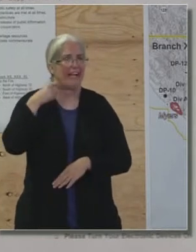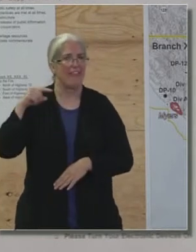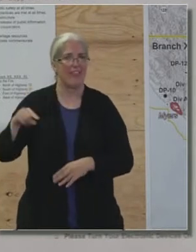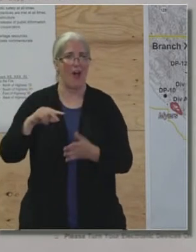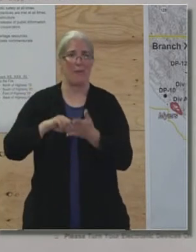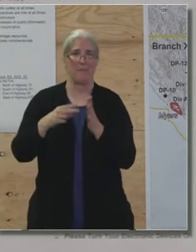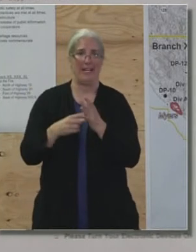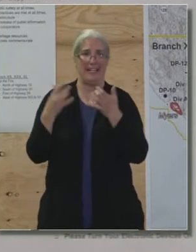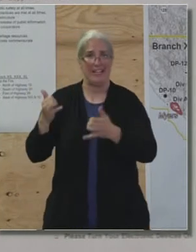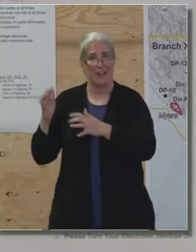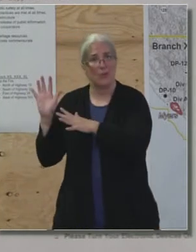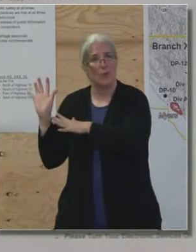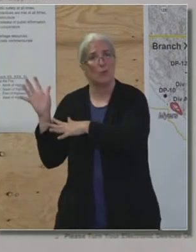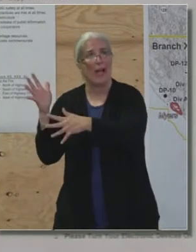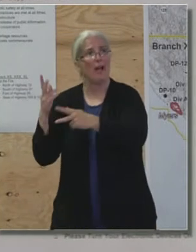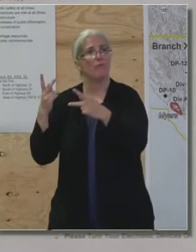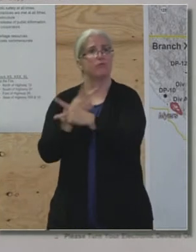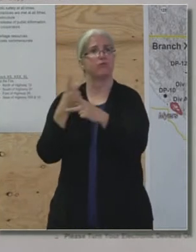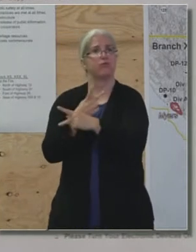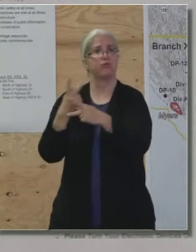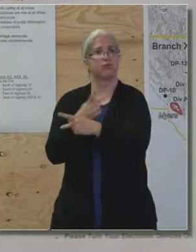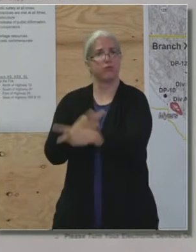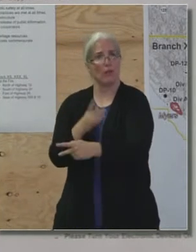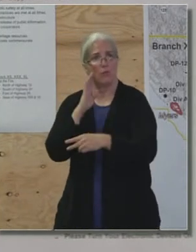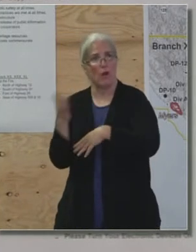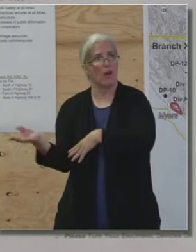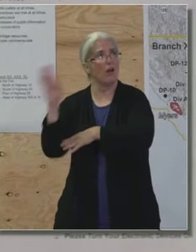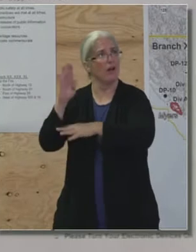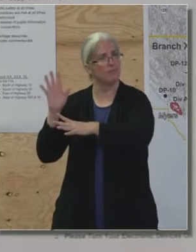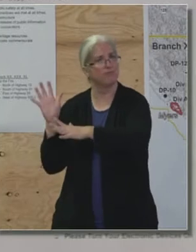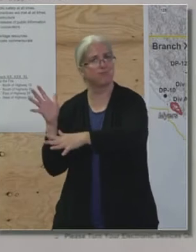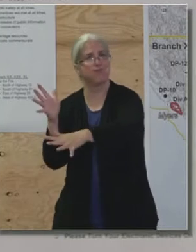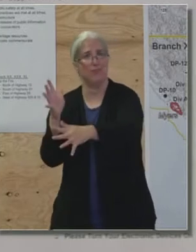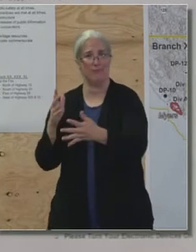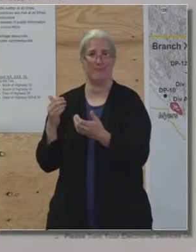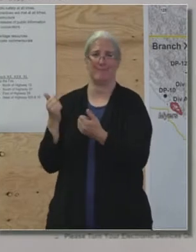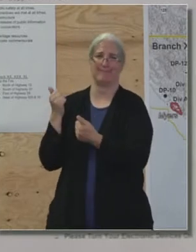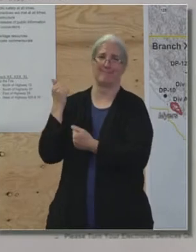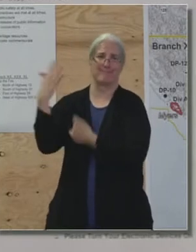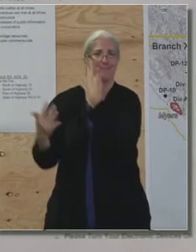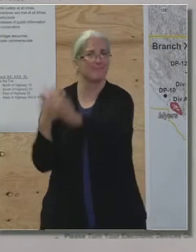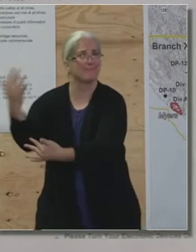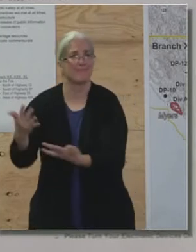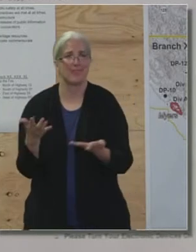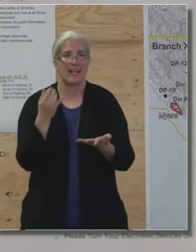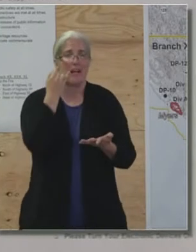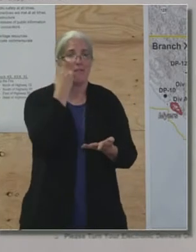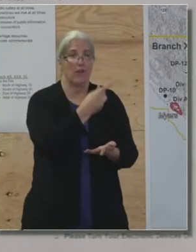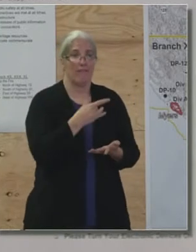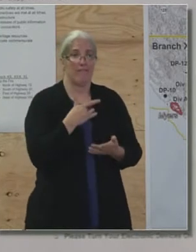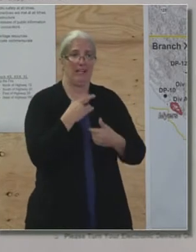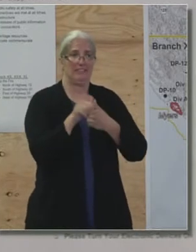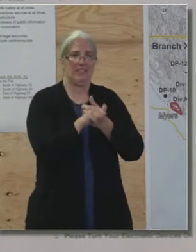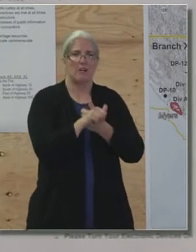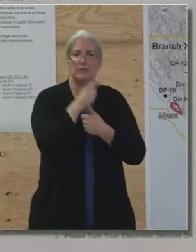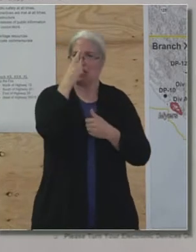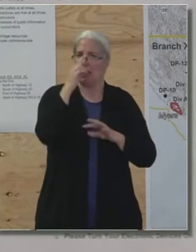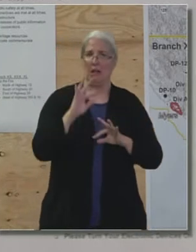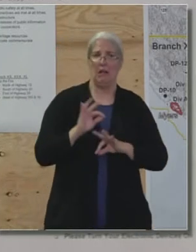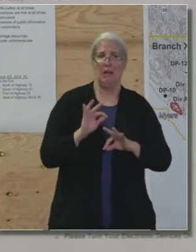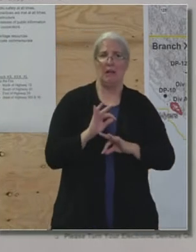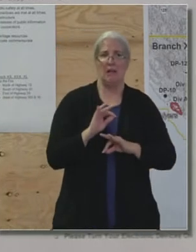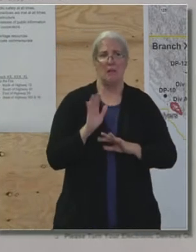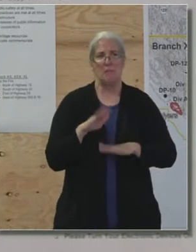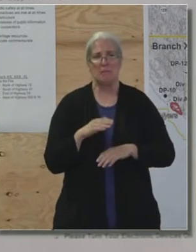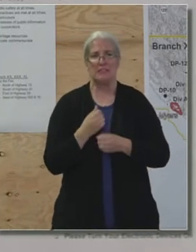fuerzas durante el día hemos vemos esto lo hemos visto una y otra vez si sienten que están en peligro aunque no sientan que están en peligro y